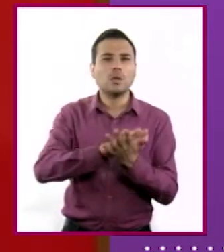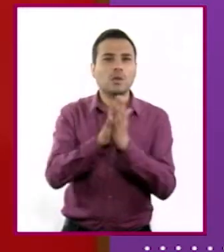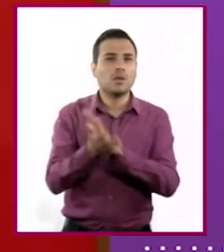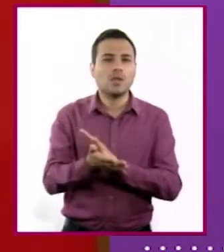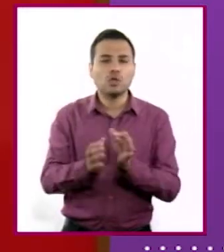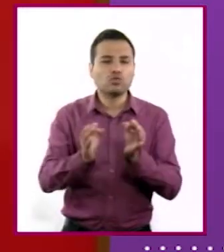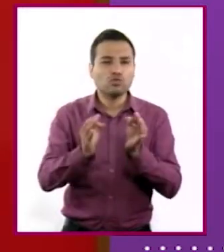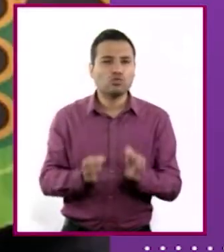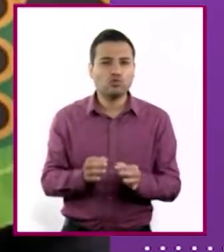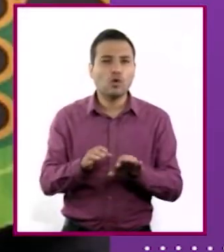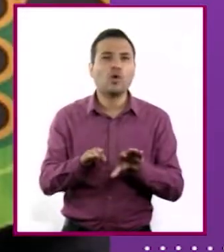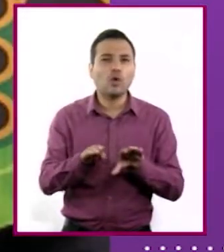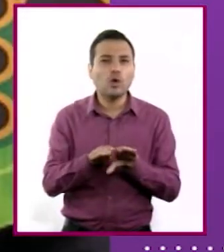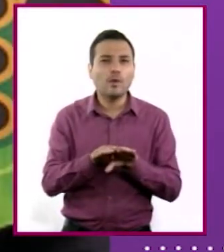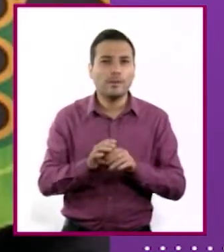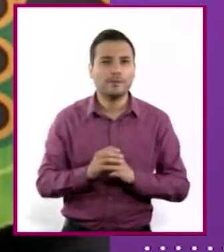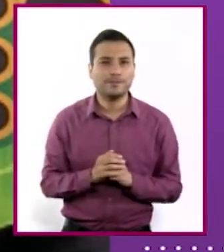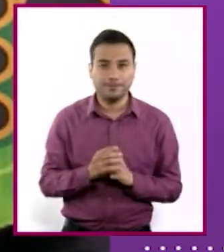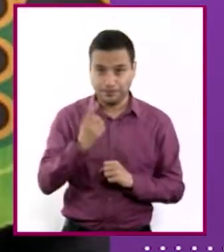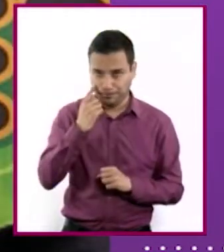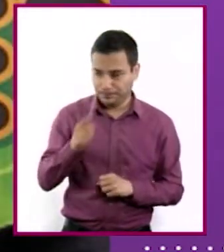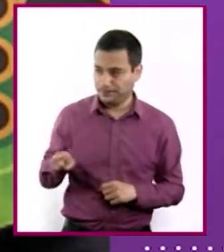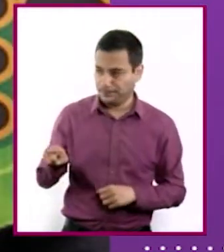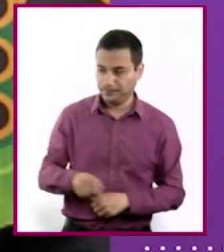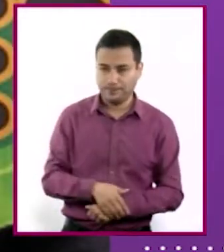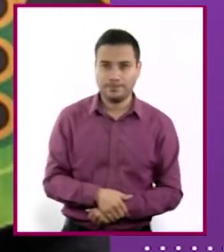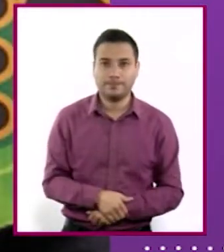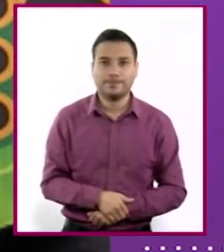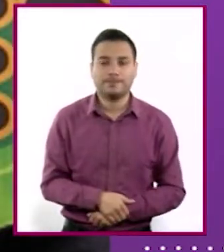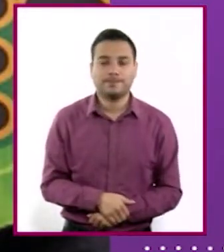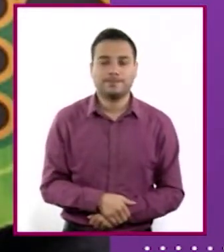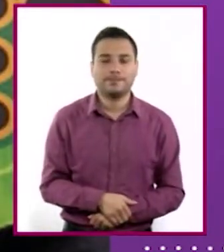verbos regulares. Visit.